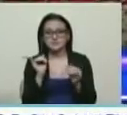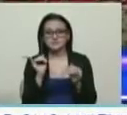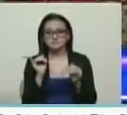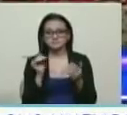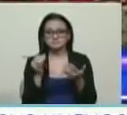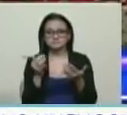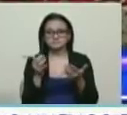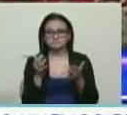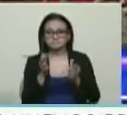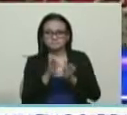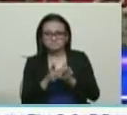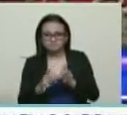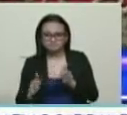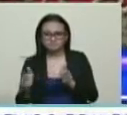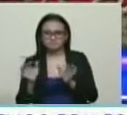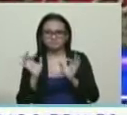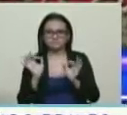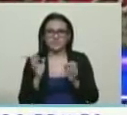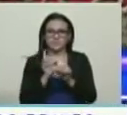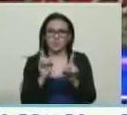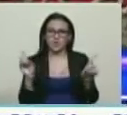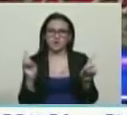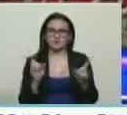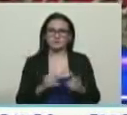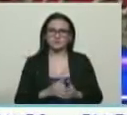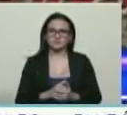un ciclo virtuoso democrático.